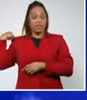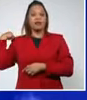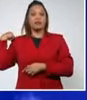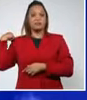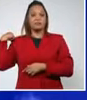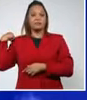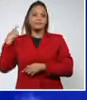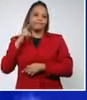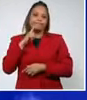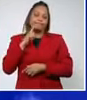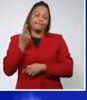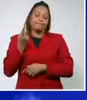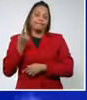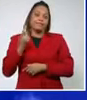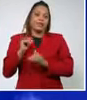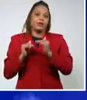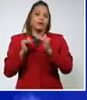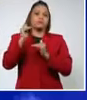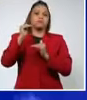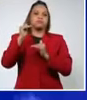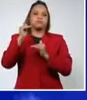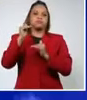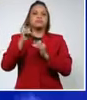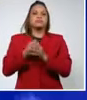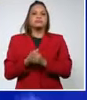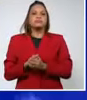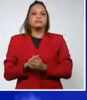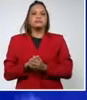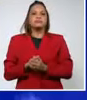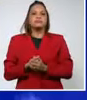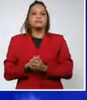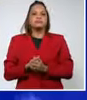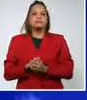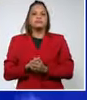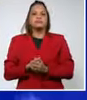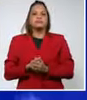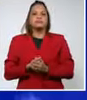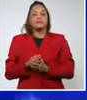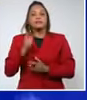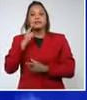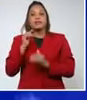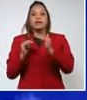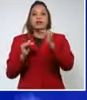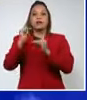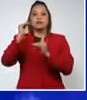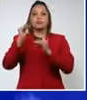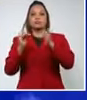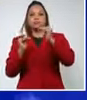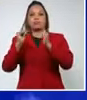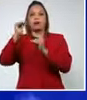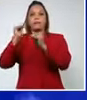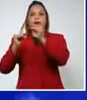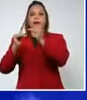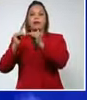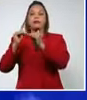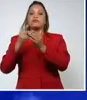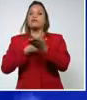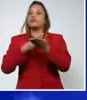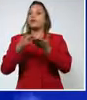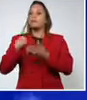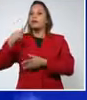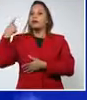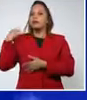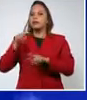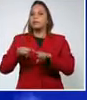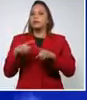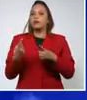anteriores y que solamente está ahí superada en los últimos 15 días por lo que ocurrió